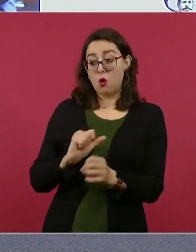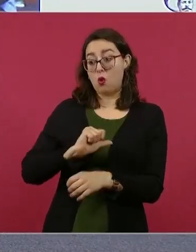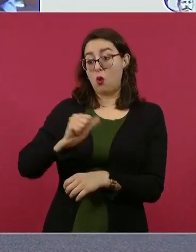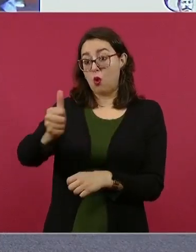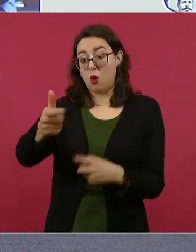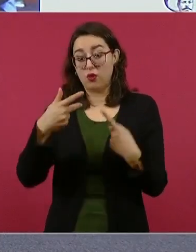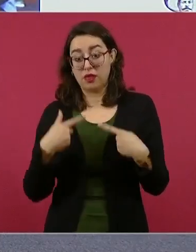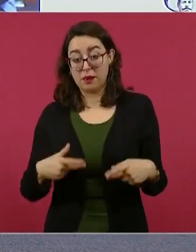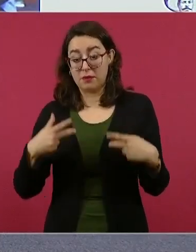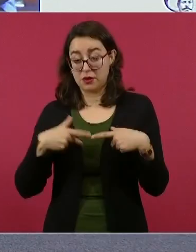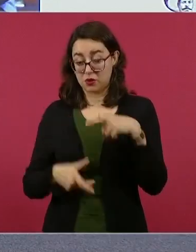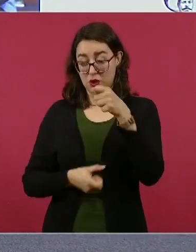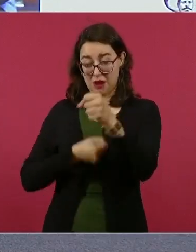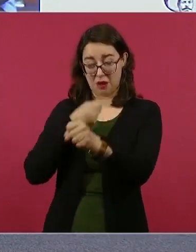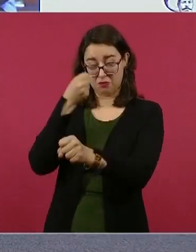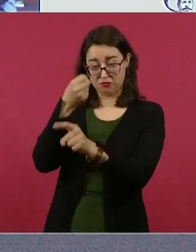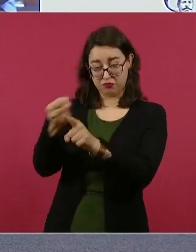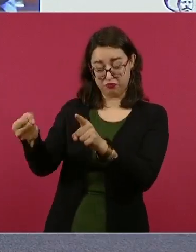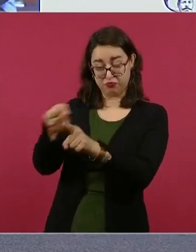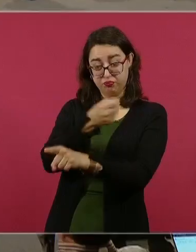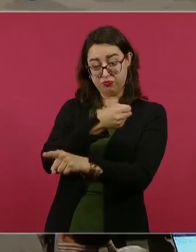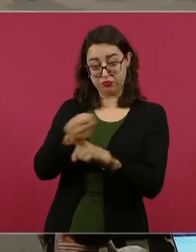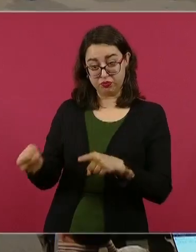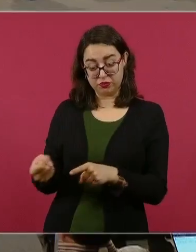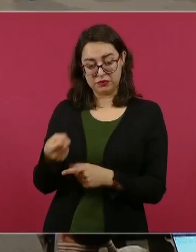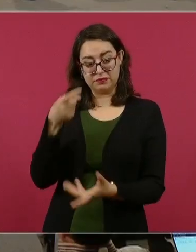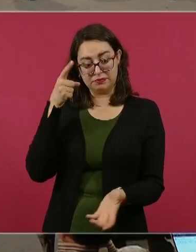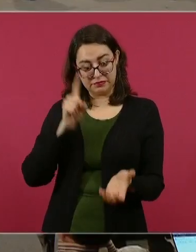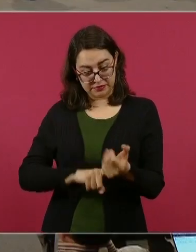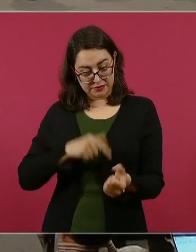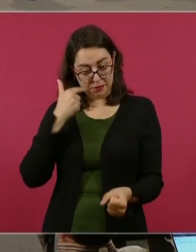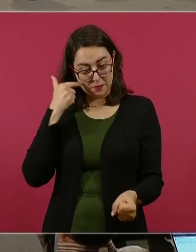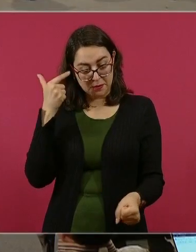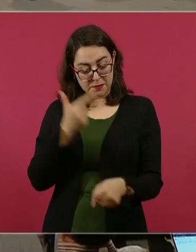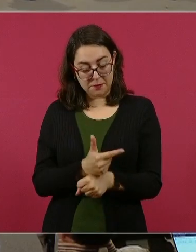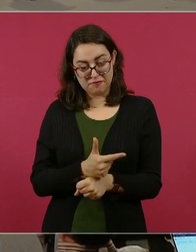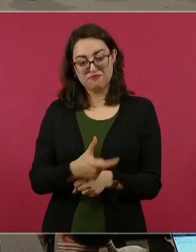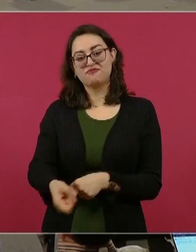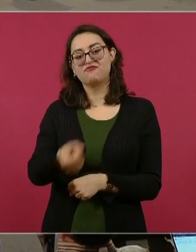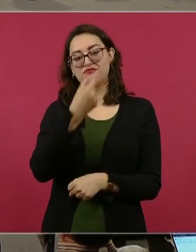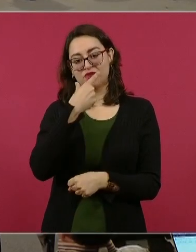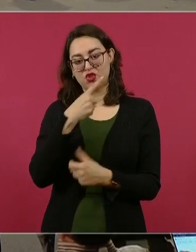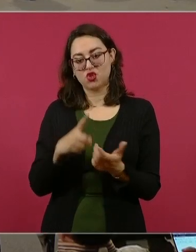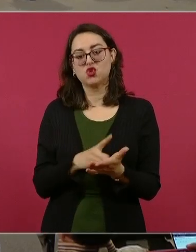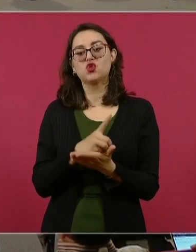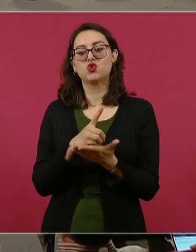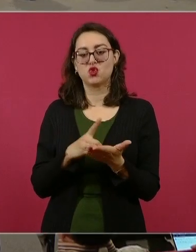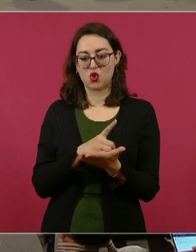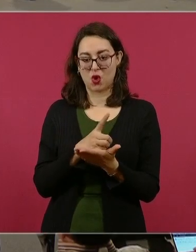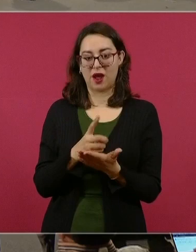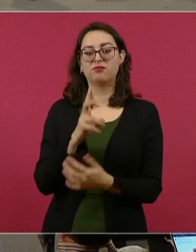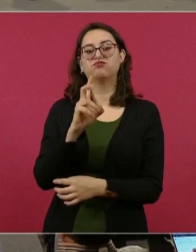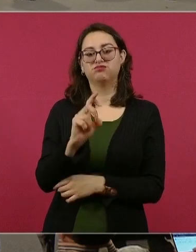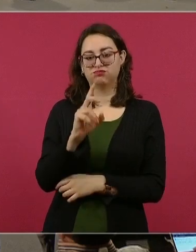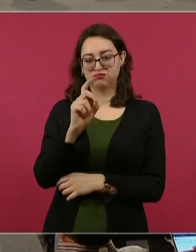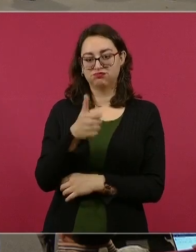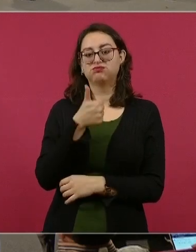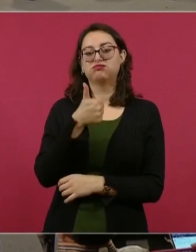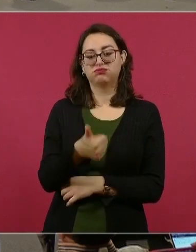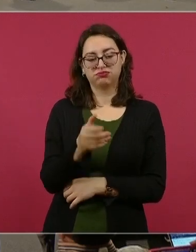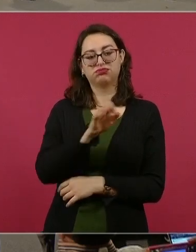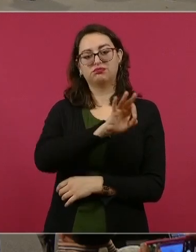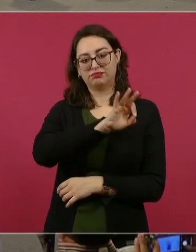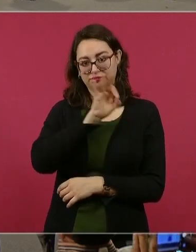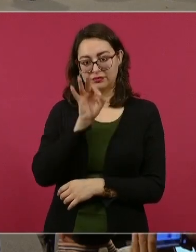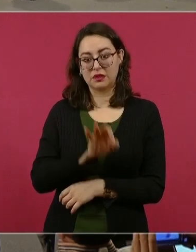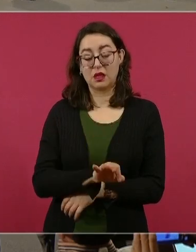de exposición a fentanilo ilegal. Esto no queremos que ocurra en México y por eso es que esta campaña,